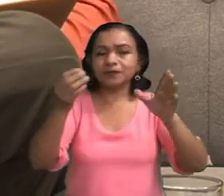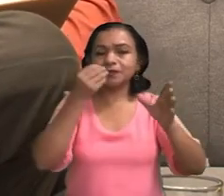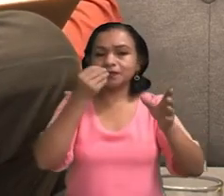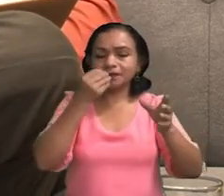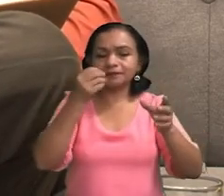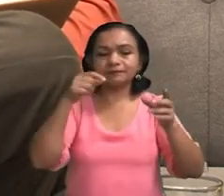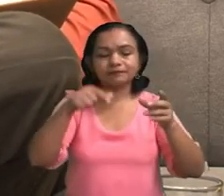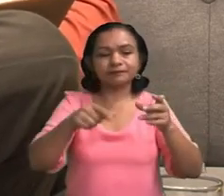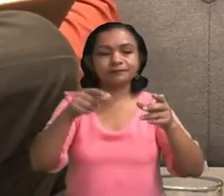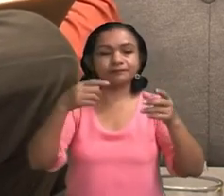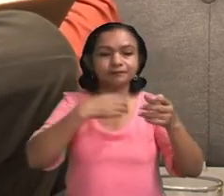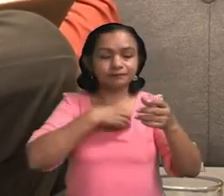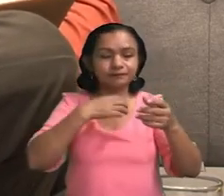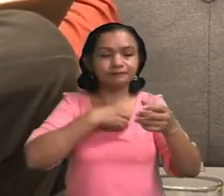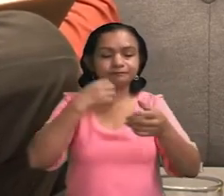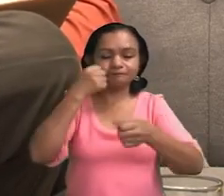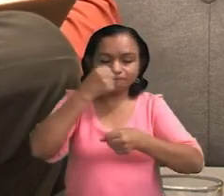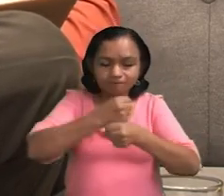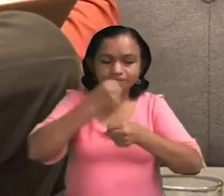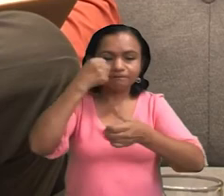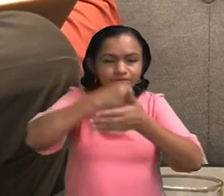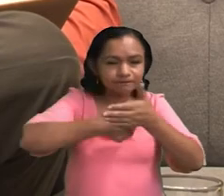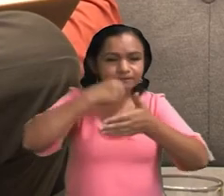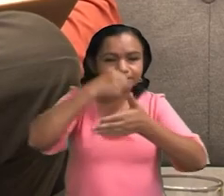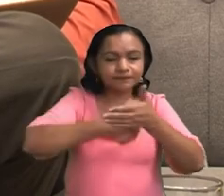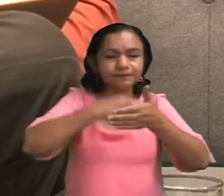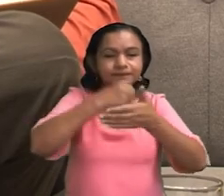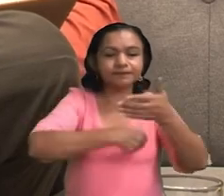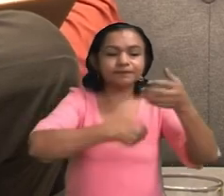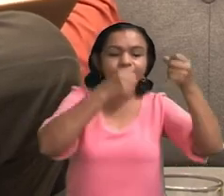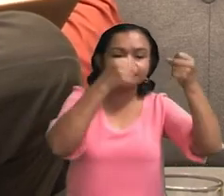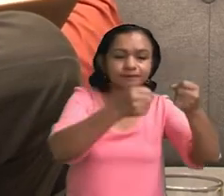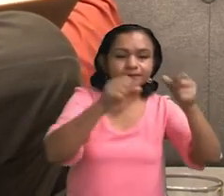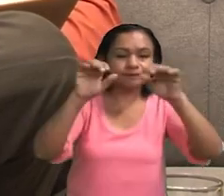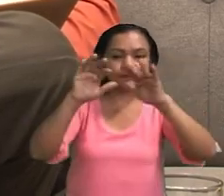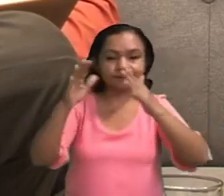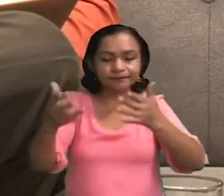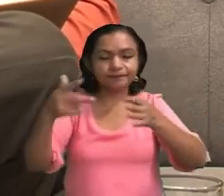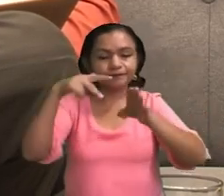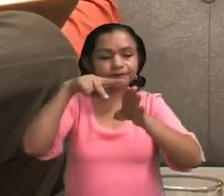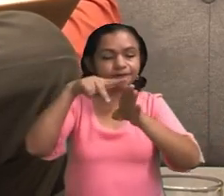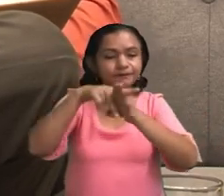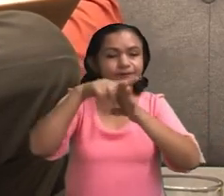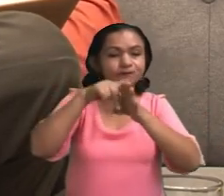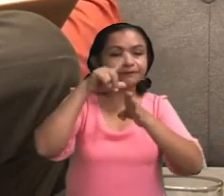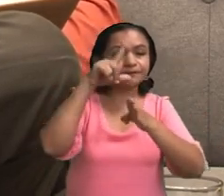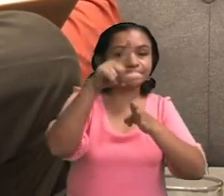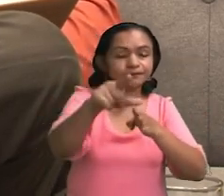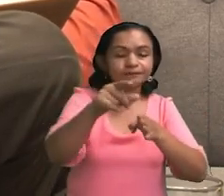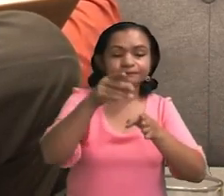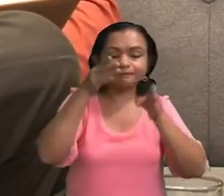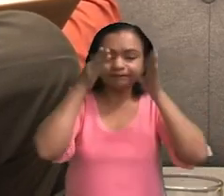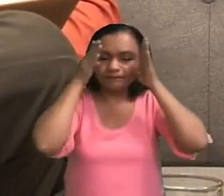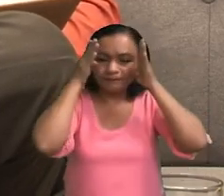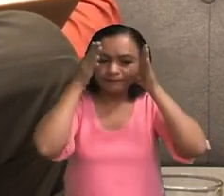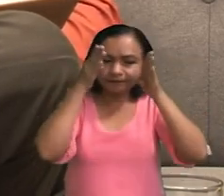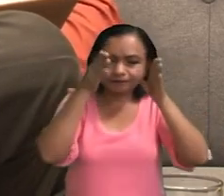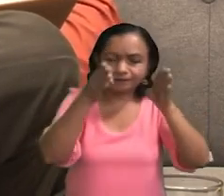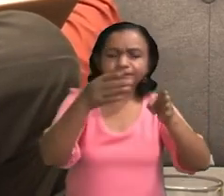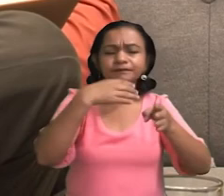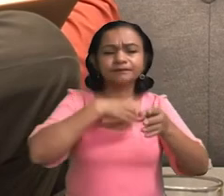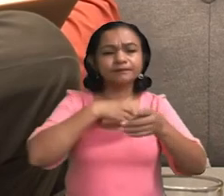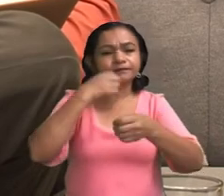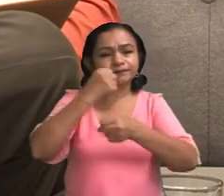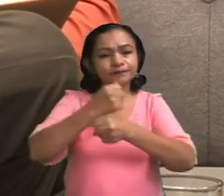comiendo es producto del esfuerzo de estos hombres y mujeres que tienen la abnegación, la